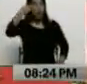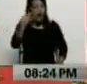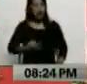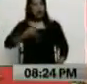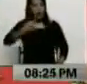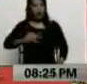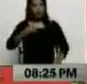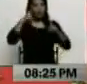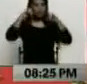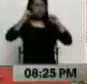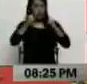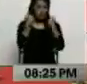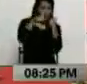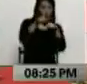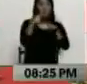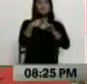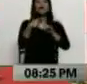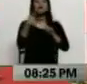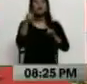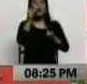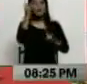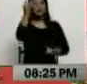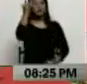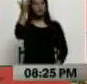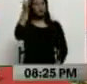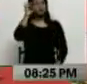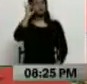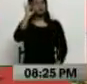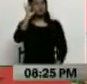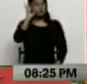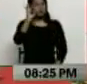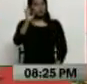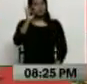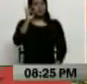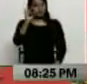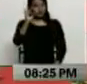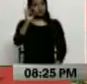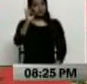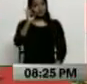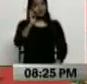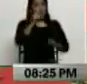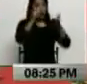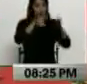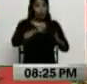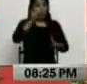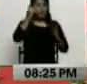sino tipo muy inteligente y además de muy inteligente un